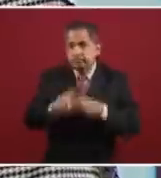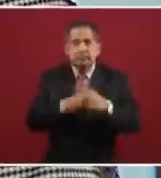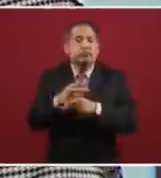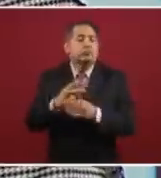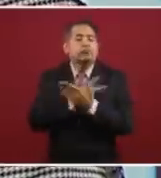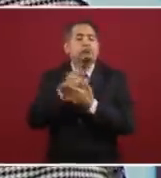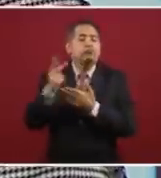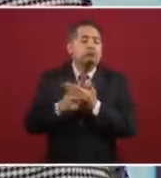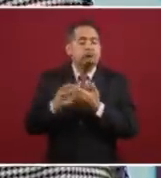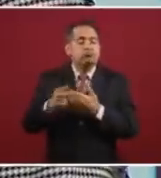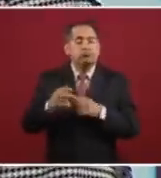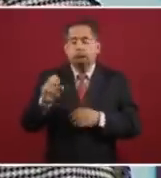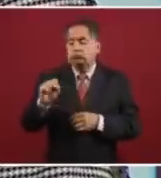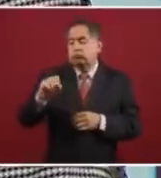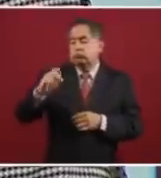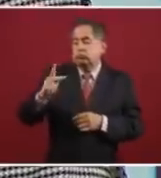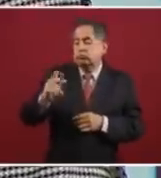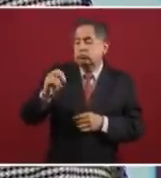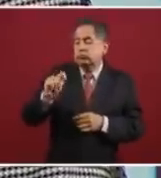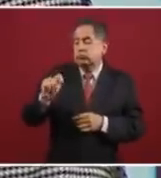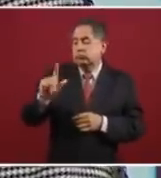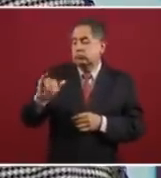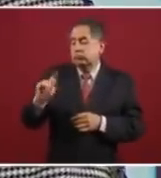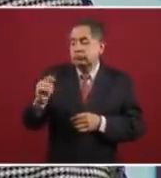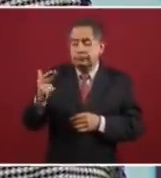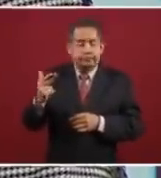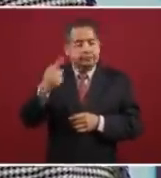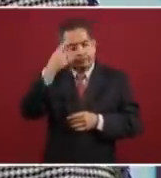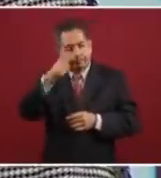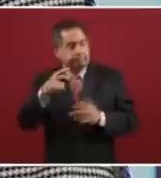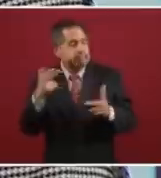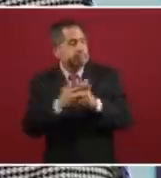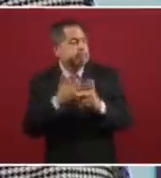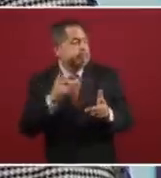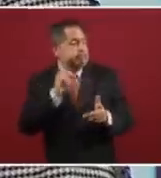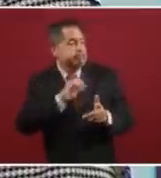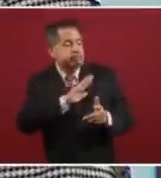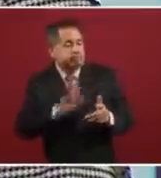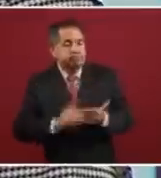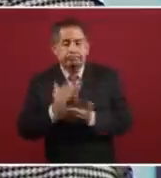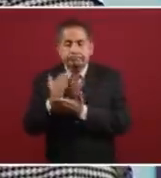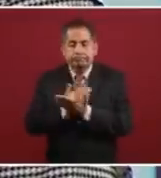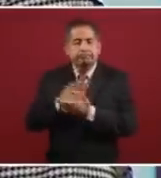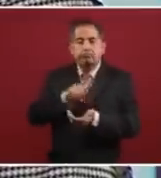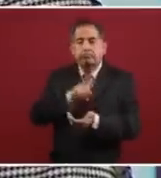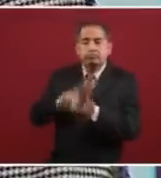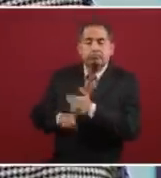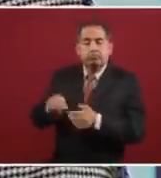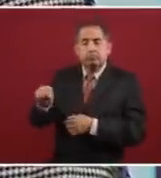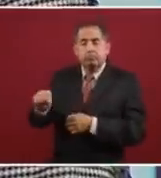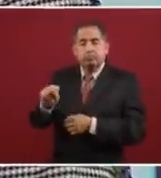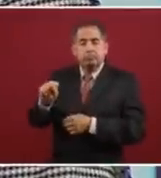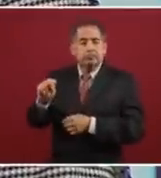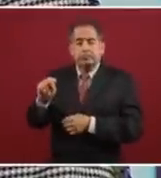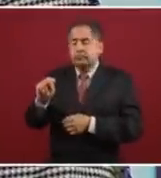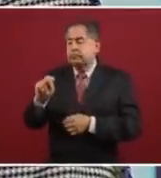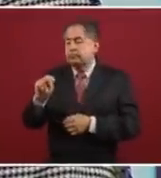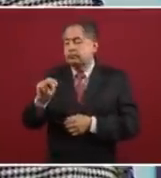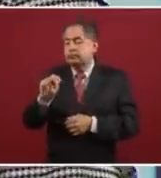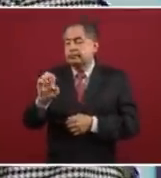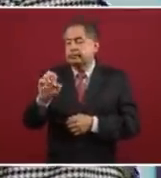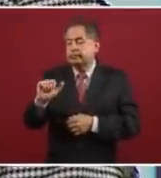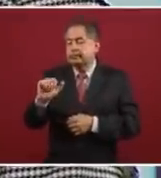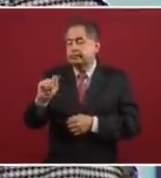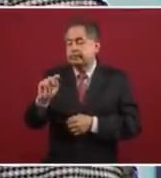programas de Spotlight para reducir los feminicidios que están en Ecatepec y Naucalpan, en Chilpancingo, Estado de